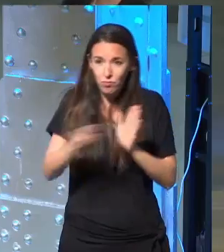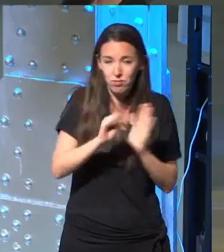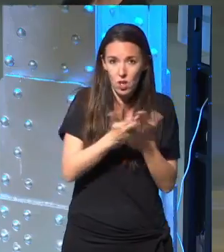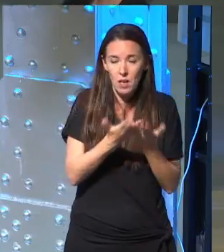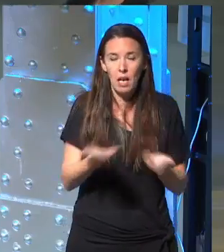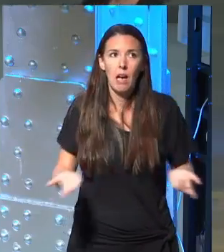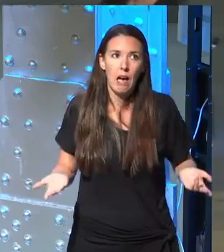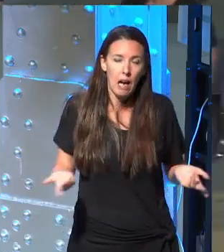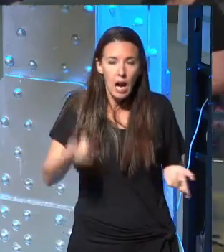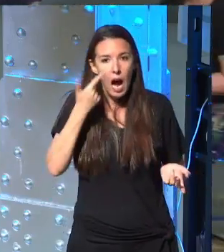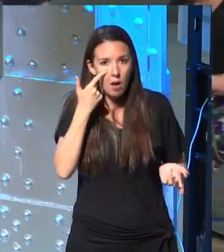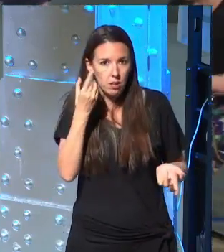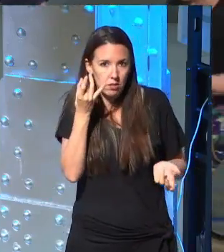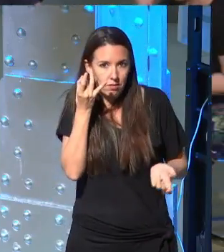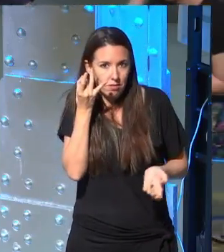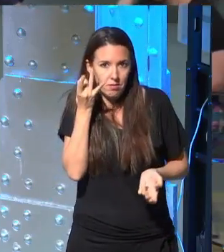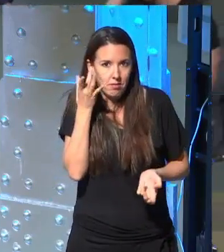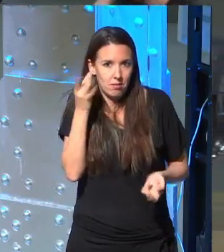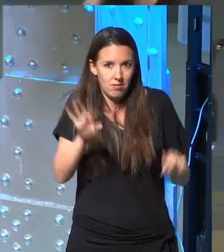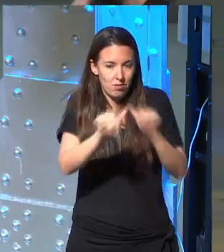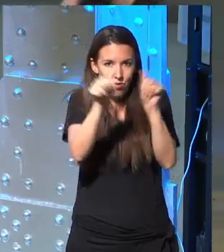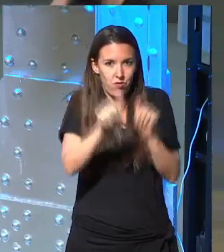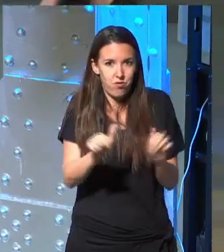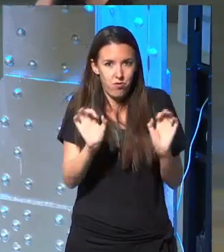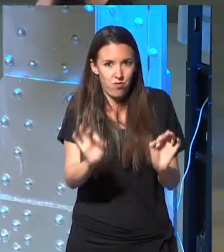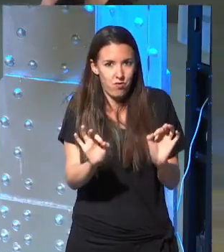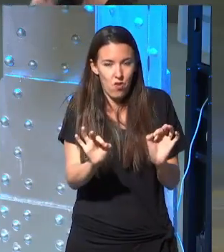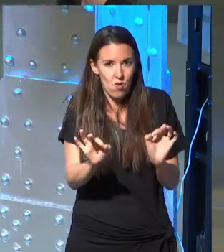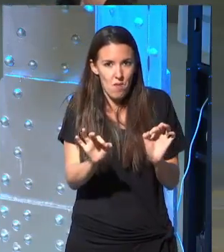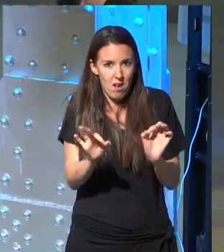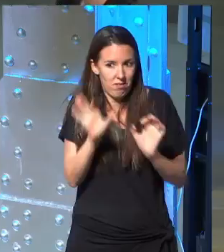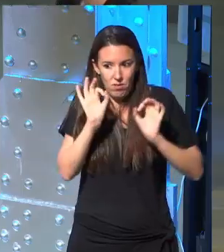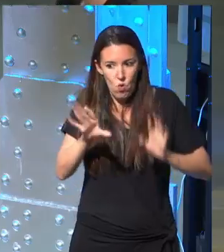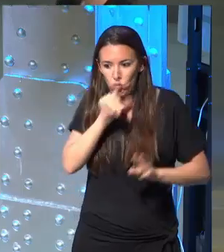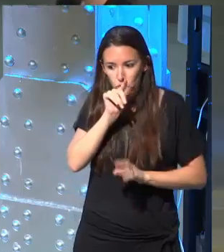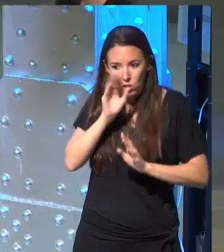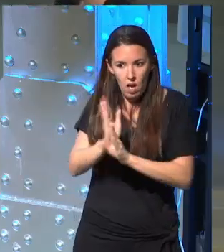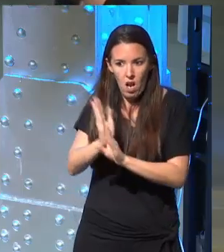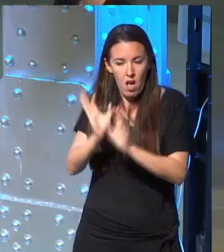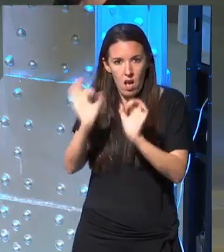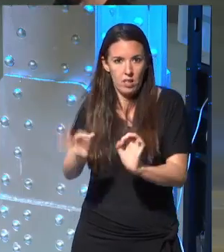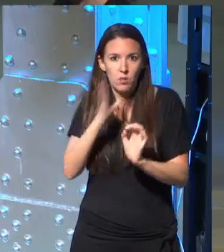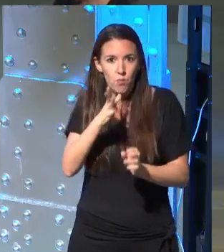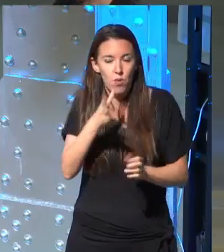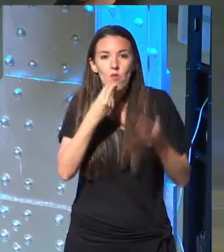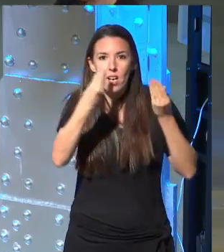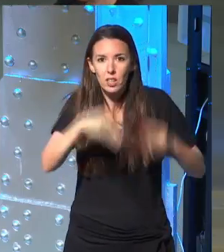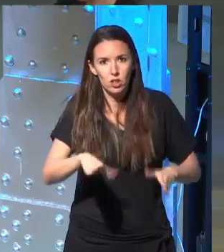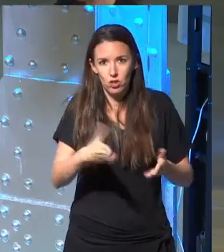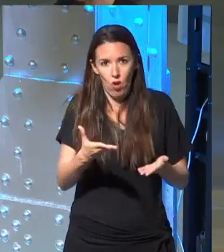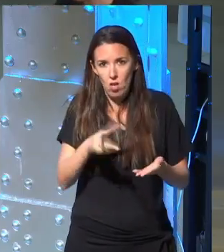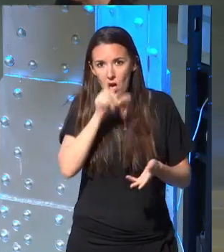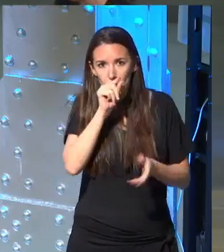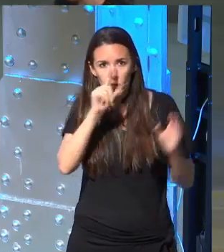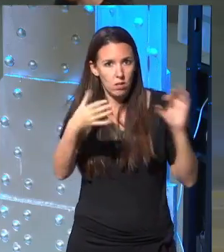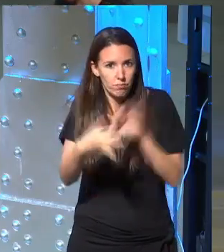Pues a ver, yo creo que la historia no tiene sentido sacarla del formato, o sea, del medio en el que se ha contado, porque es una historia que la ha adaptado mucho a